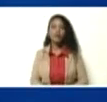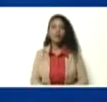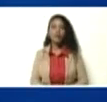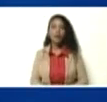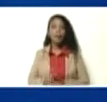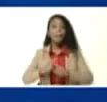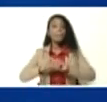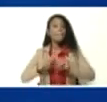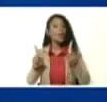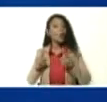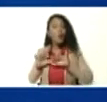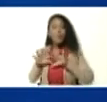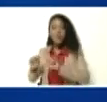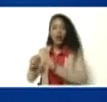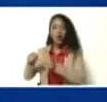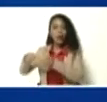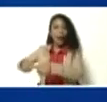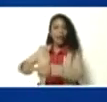pero el imperio queda.